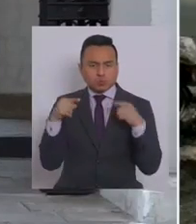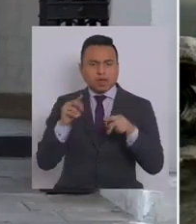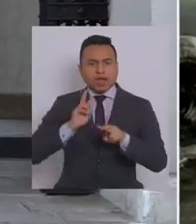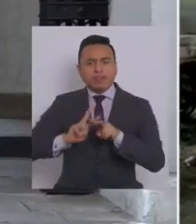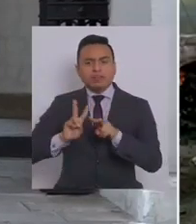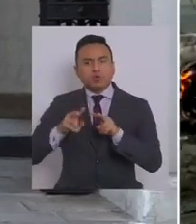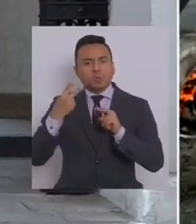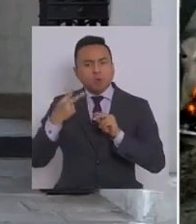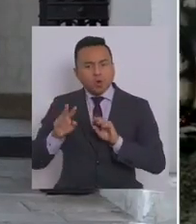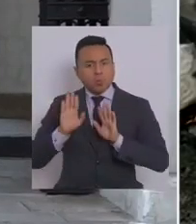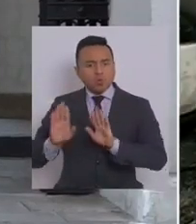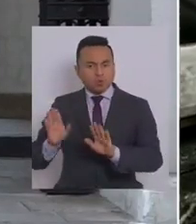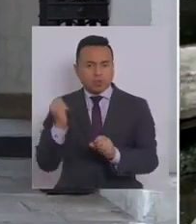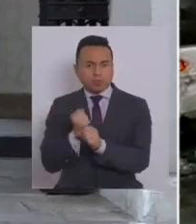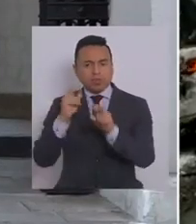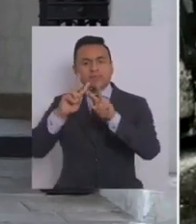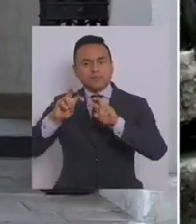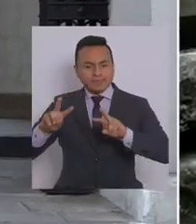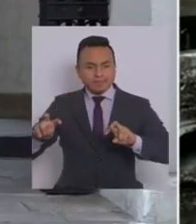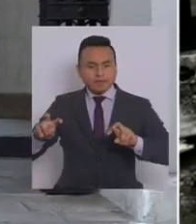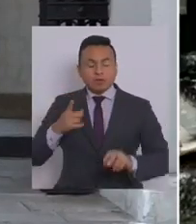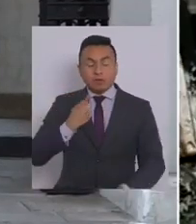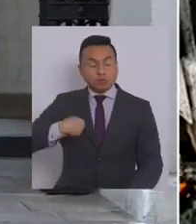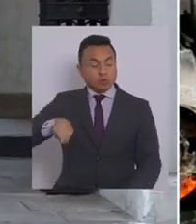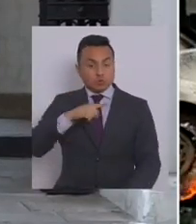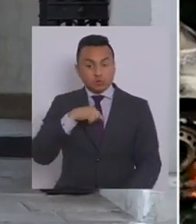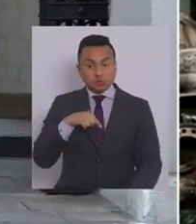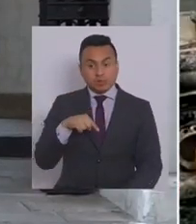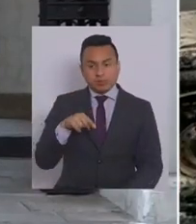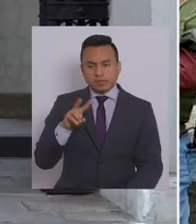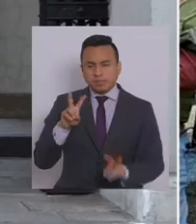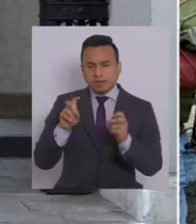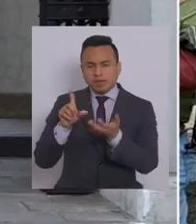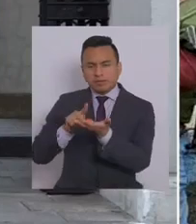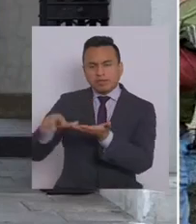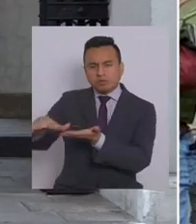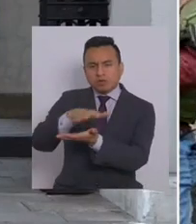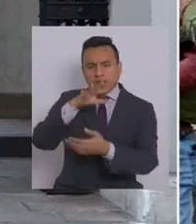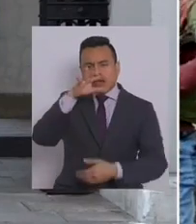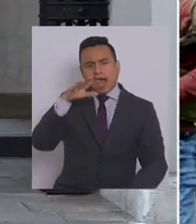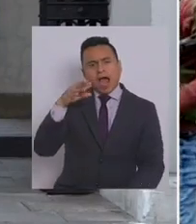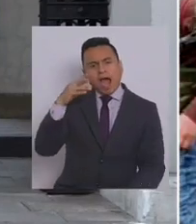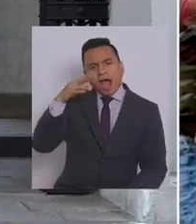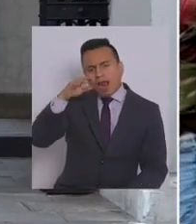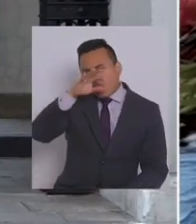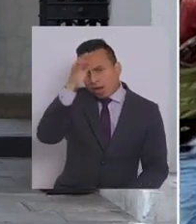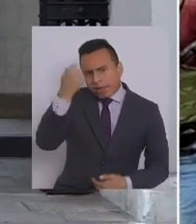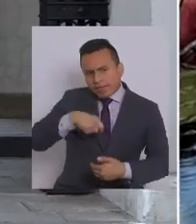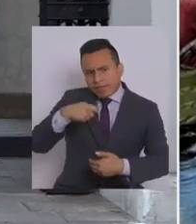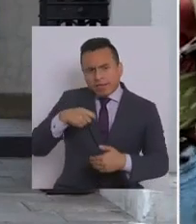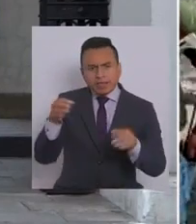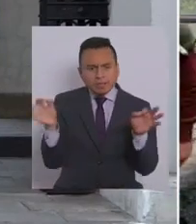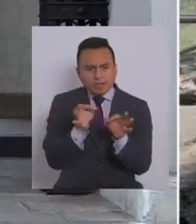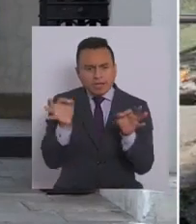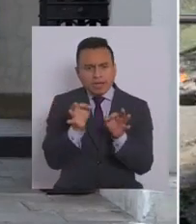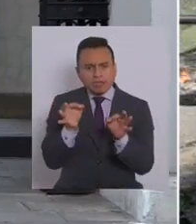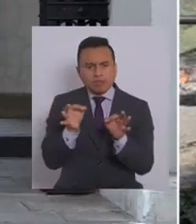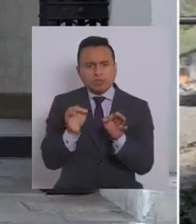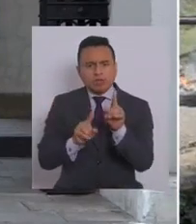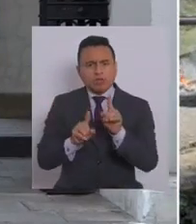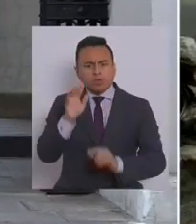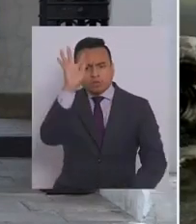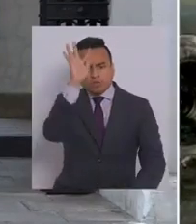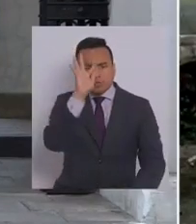haciendo propias labores investigativas. Nosotros en esa área y en el sector de la Araucanía hemos estado desplegando, tanto con